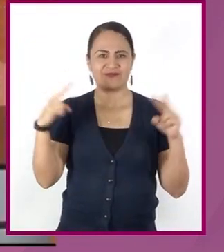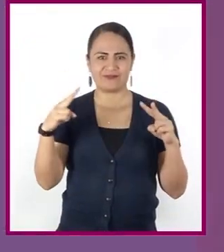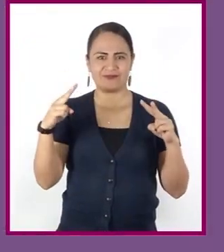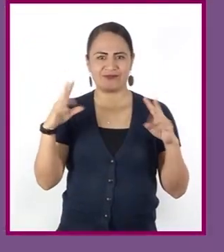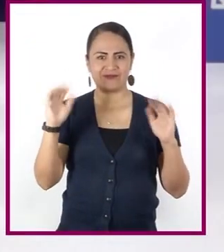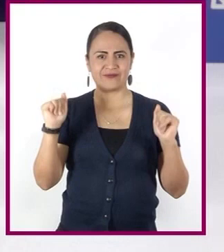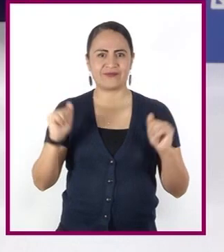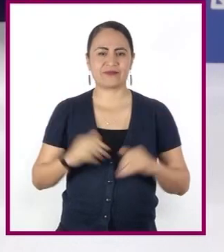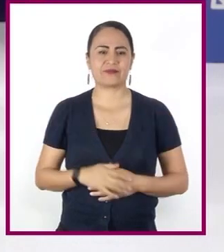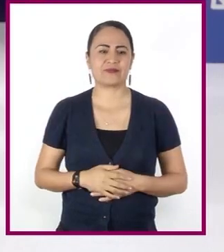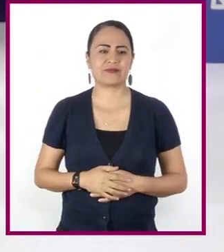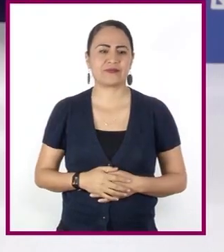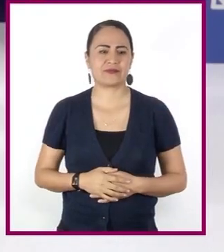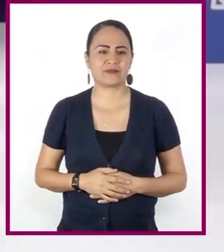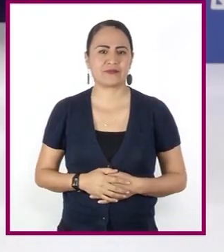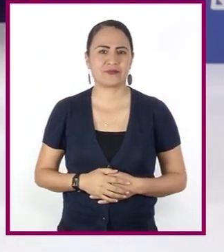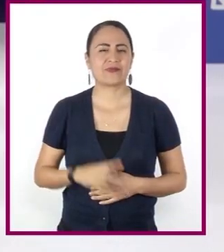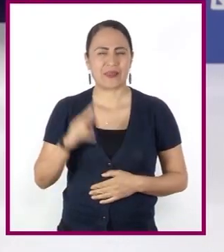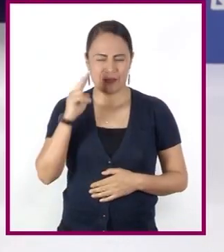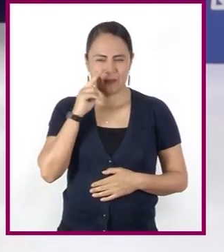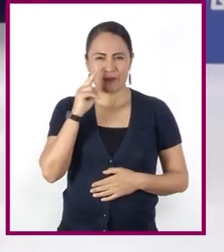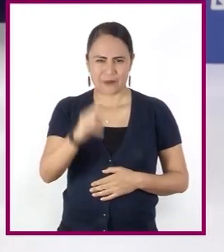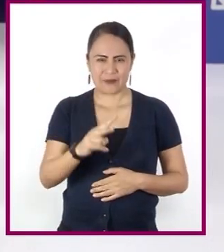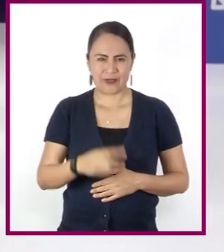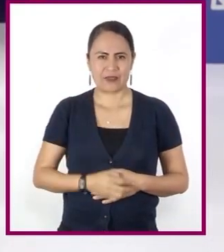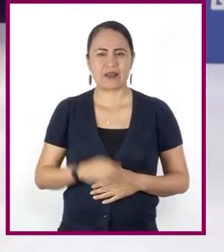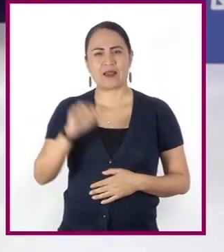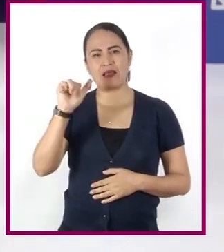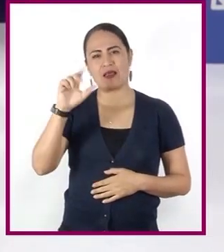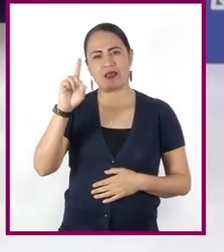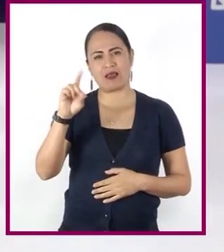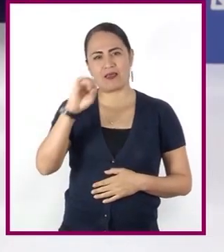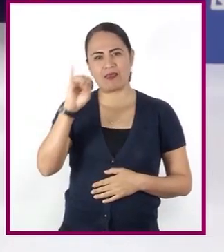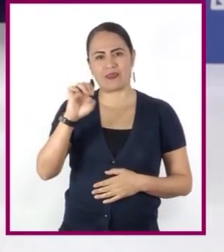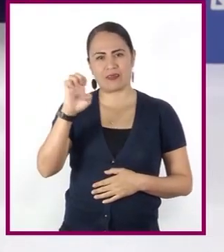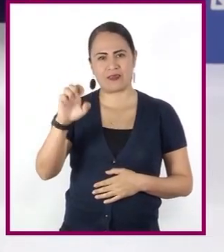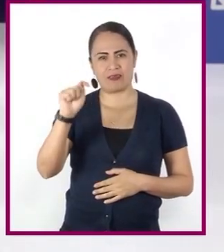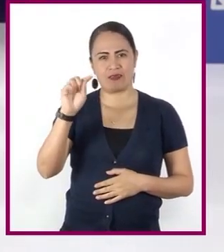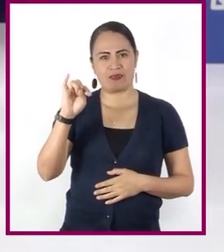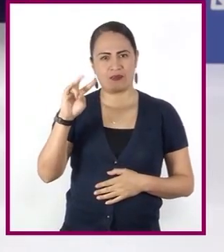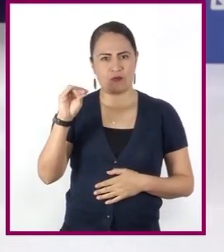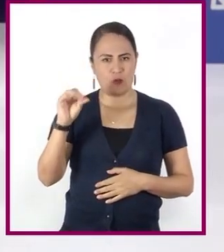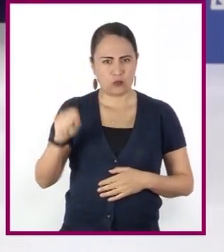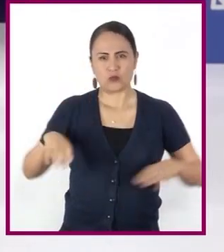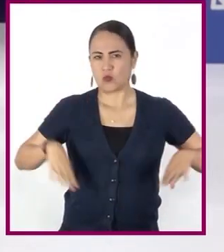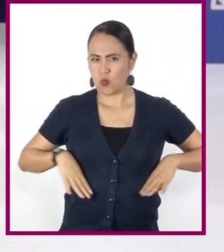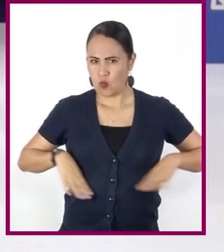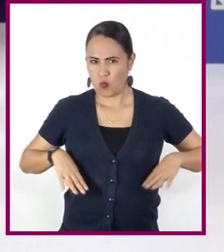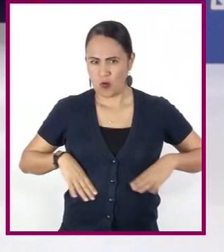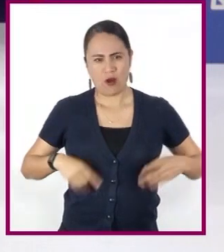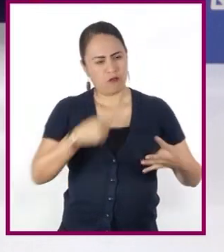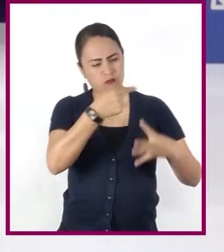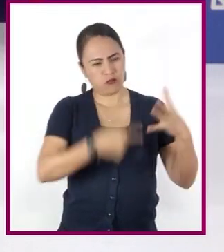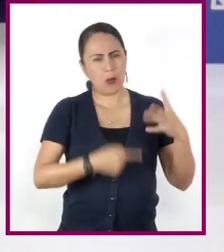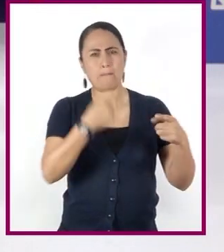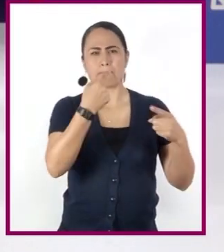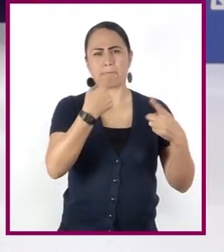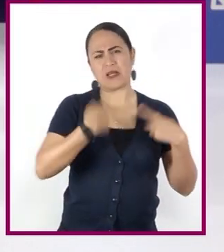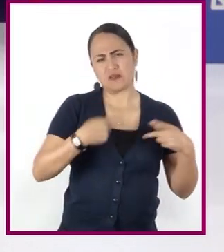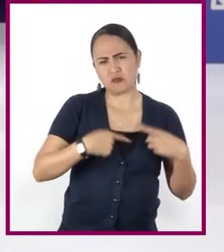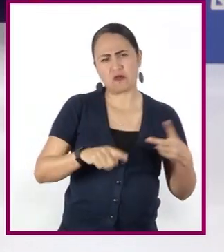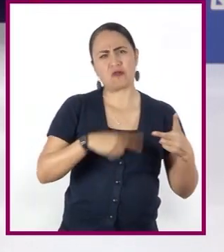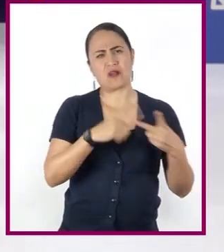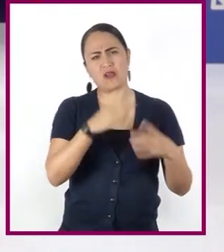próxima! Como acabamos de ver, los adjetivos expresan las cualidades de las personas,